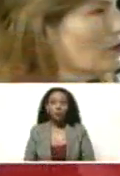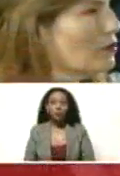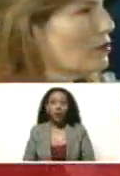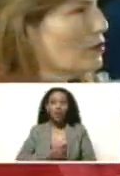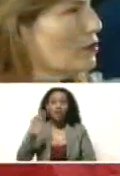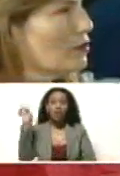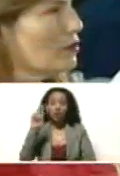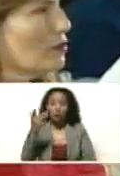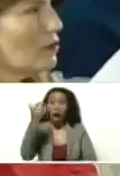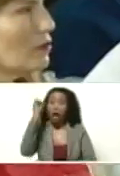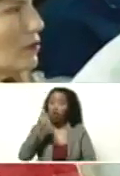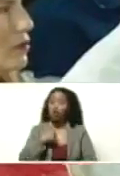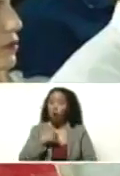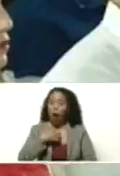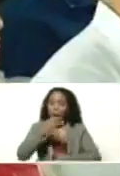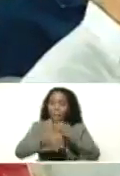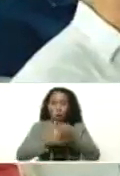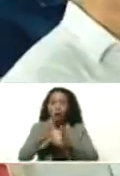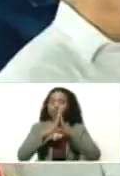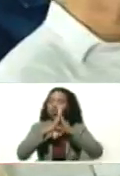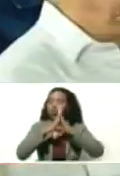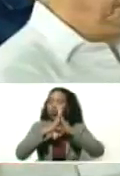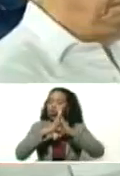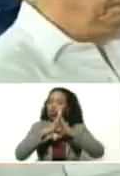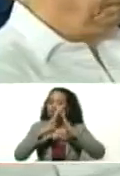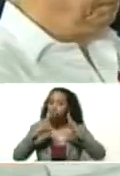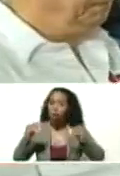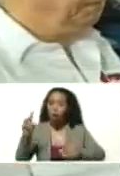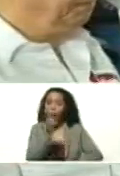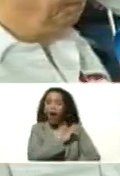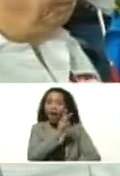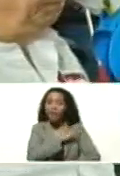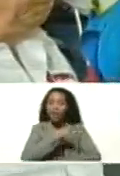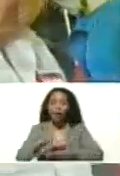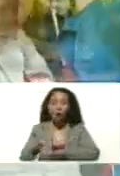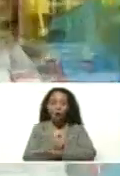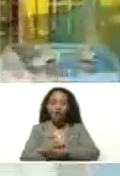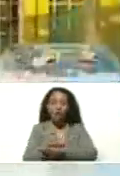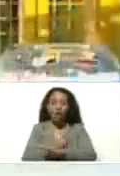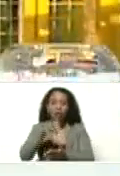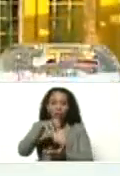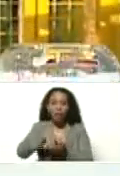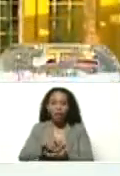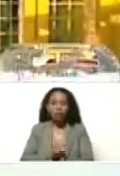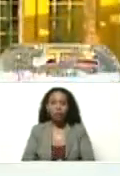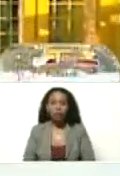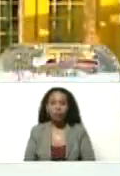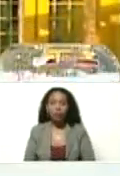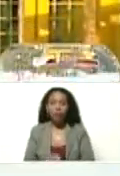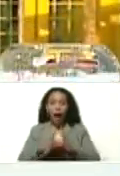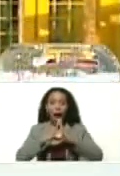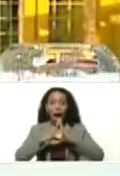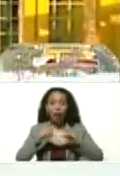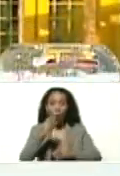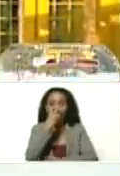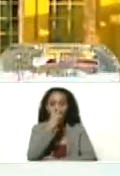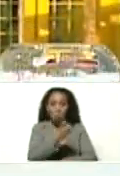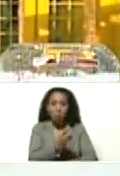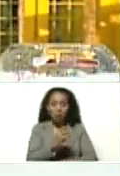Venezuela tenía, yo se lo explico a todos los jefes de gobierno, jefes de Estado, a todos los